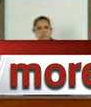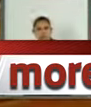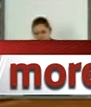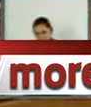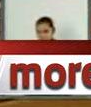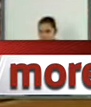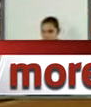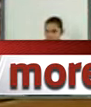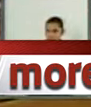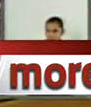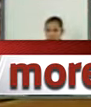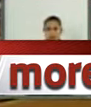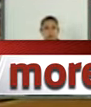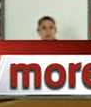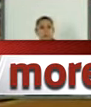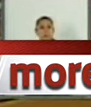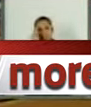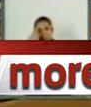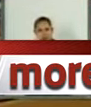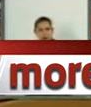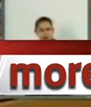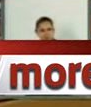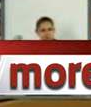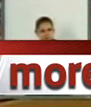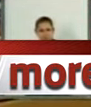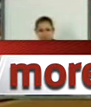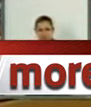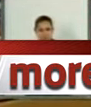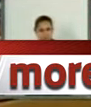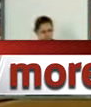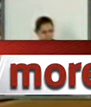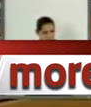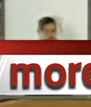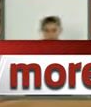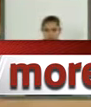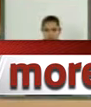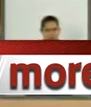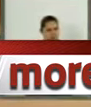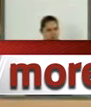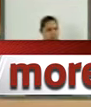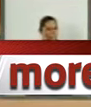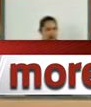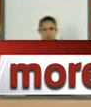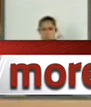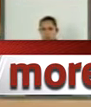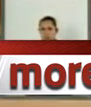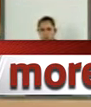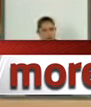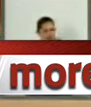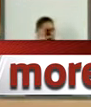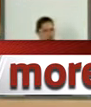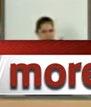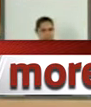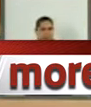estar suspendido durante las campañas de acuerdo con lo que establece la propia ley. No podemos seguir